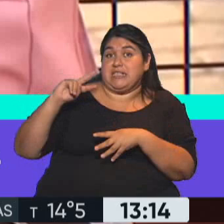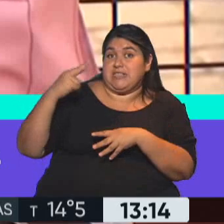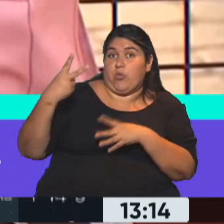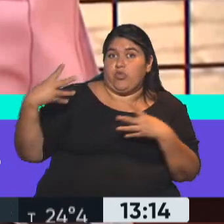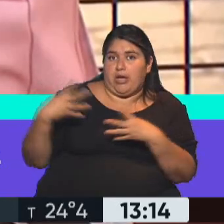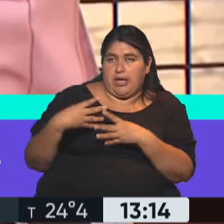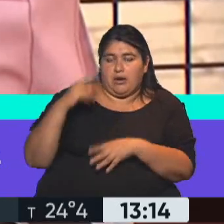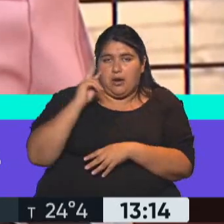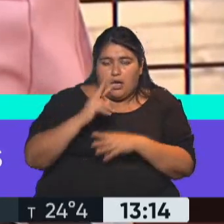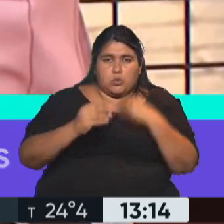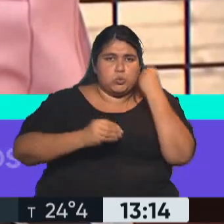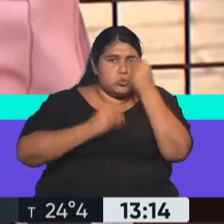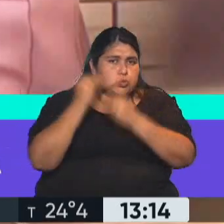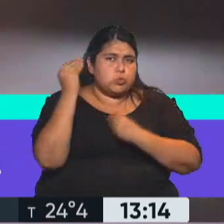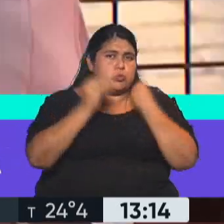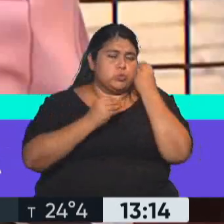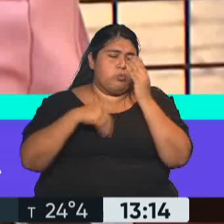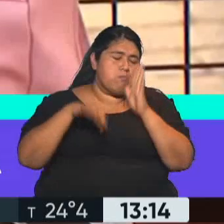muy preocupados. ¿Cuál es tu, Pero